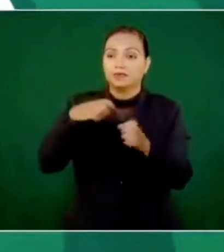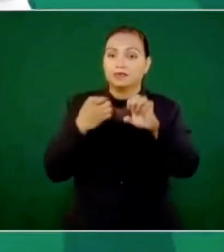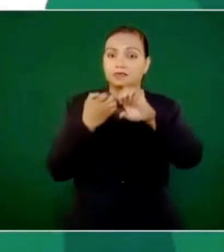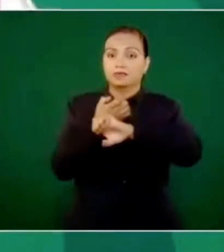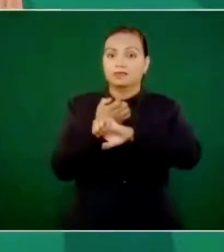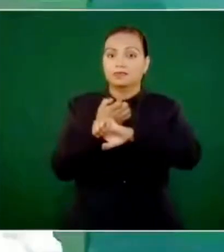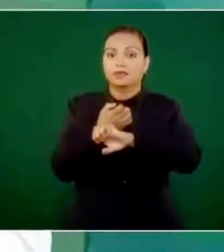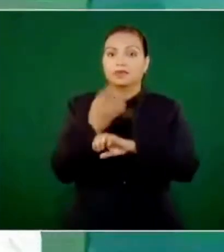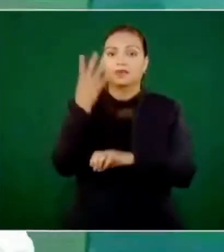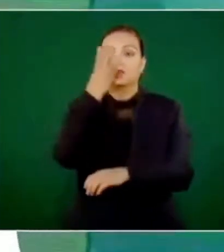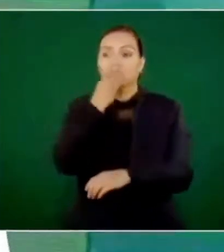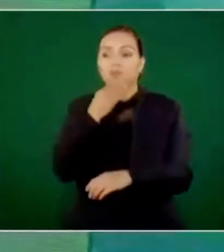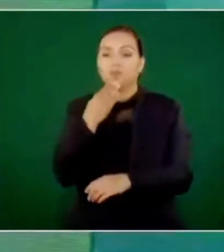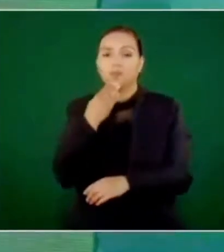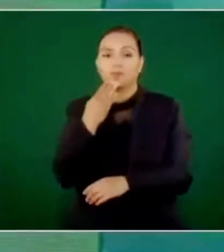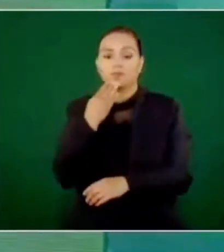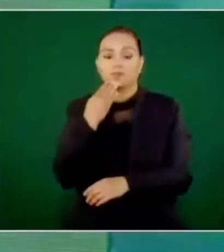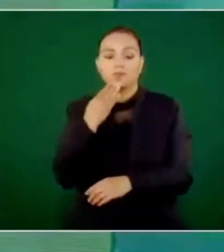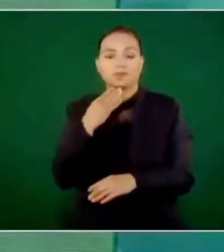extraordinario.